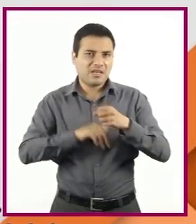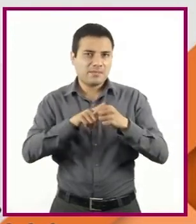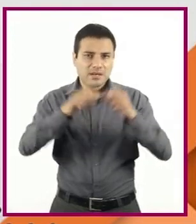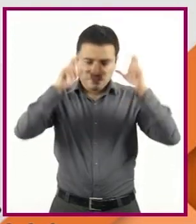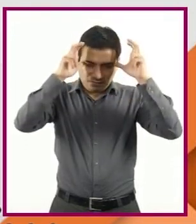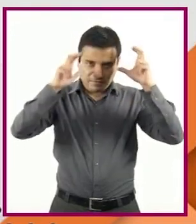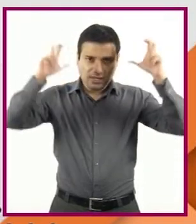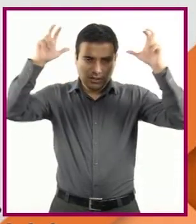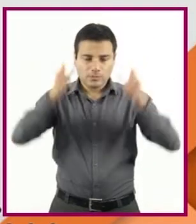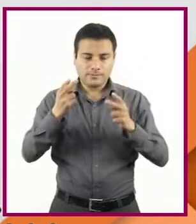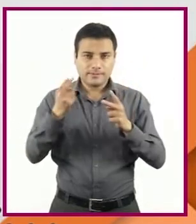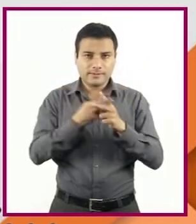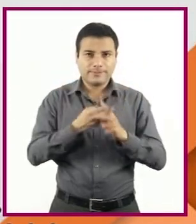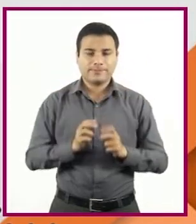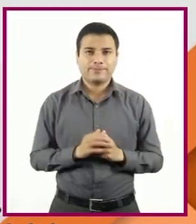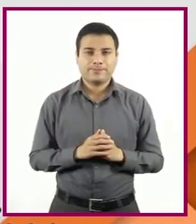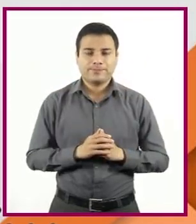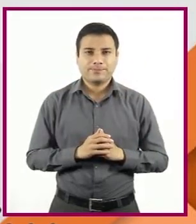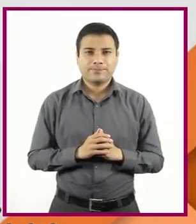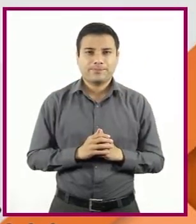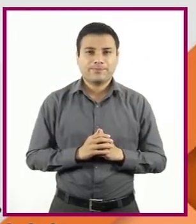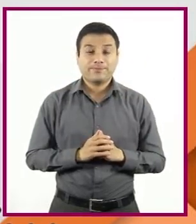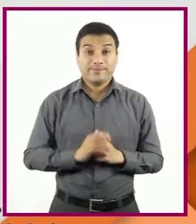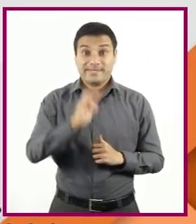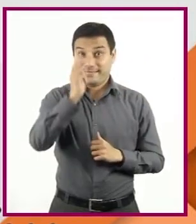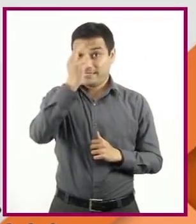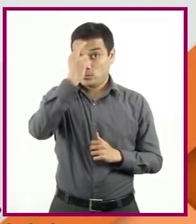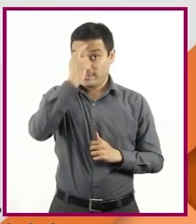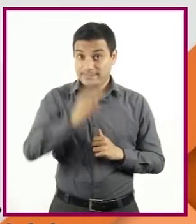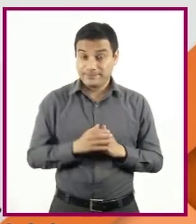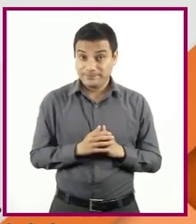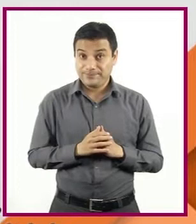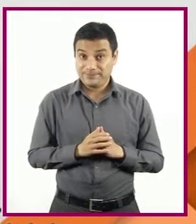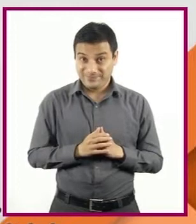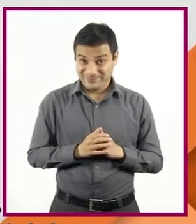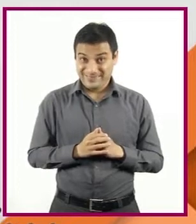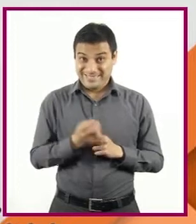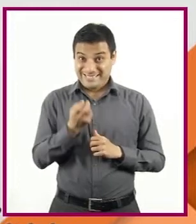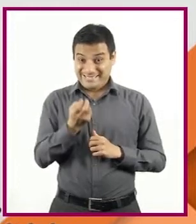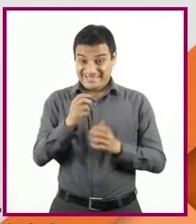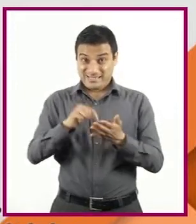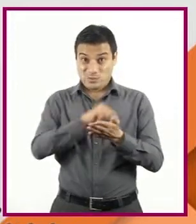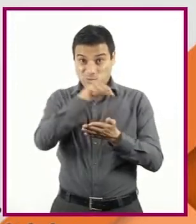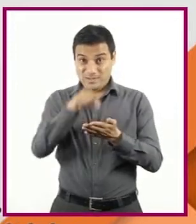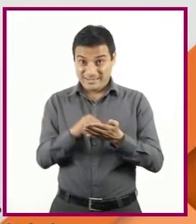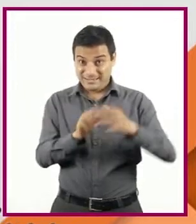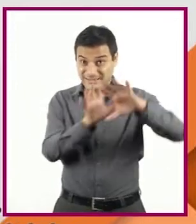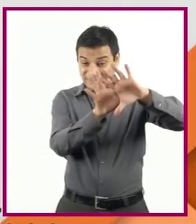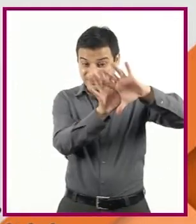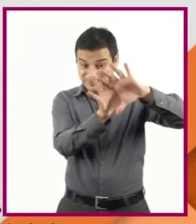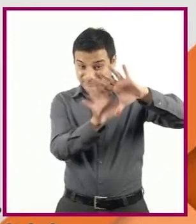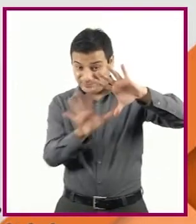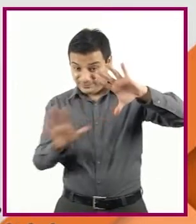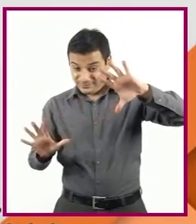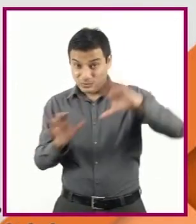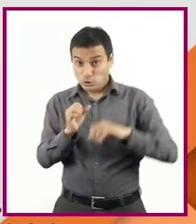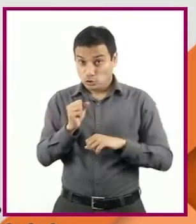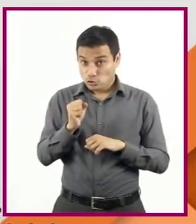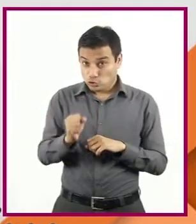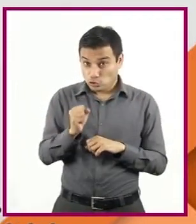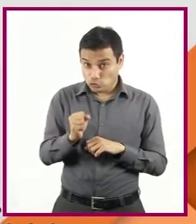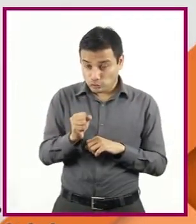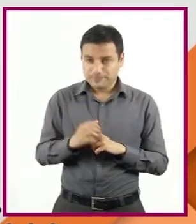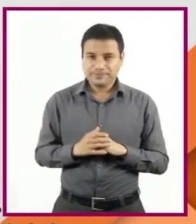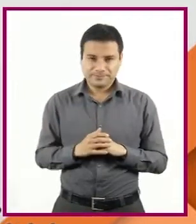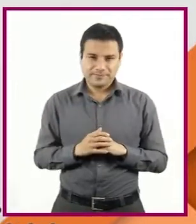venados. Como recordarán, en la parte sur de esta zona y en el periodo preclásico se desarrolló la